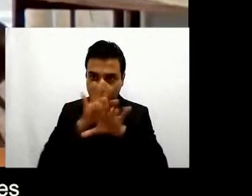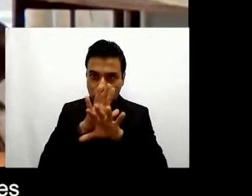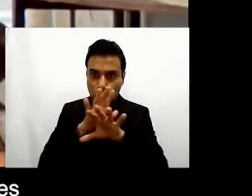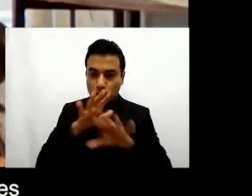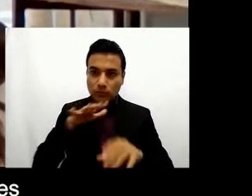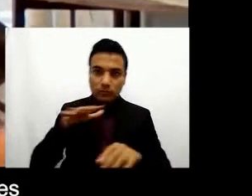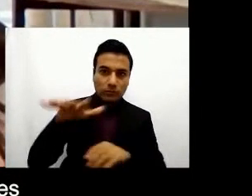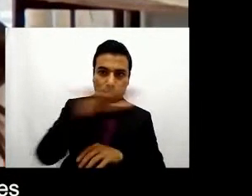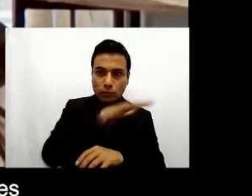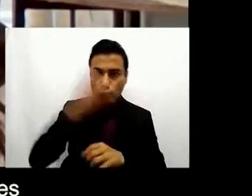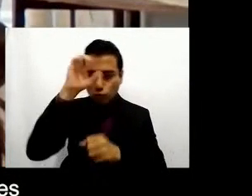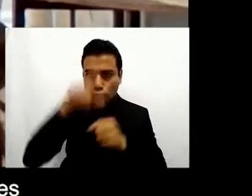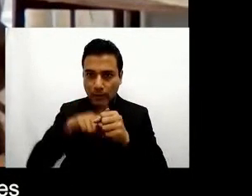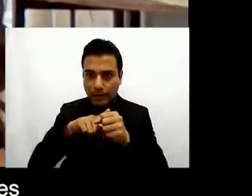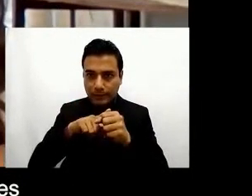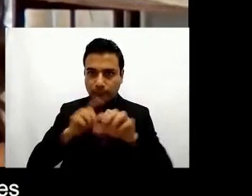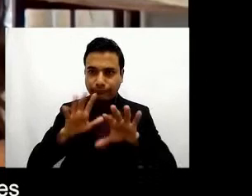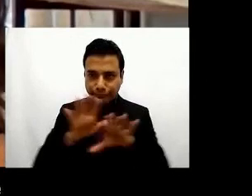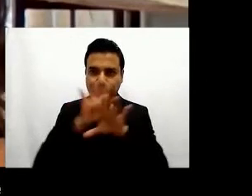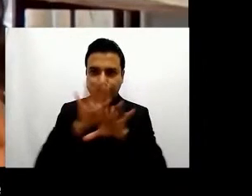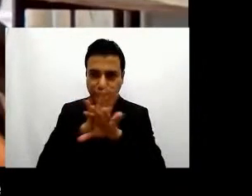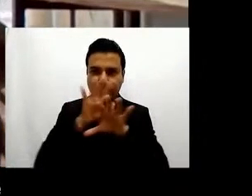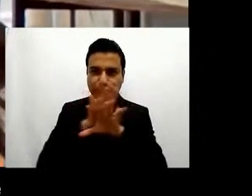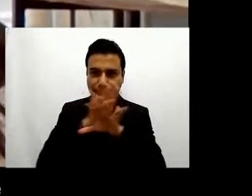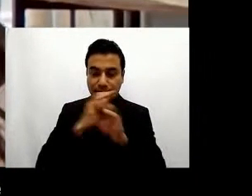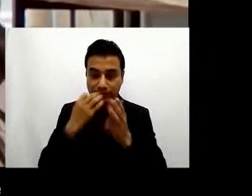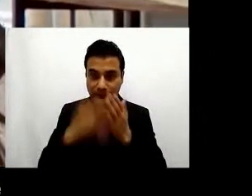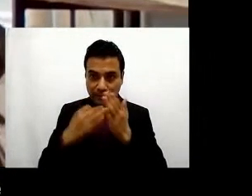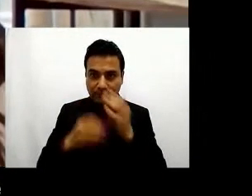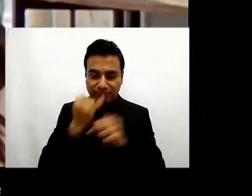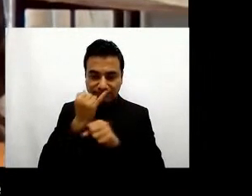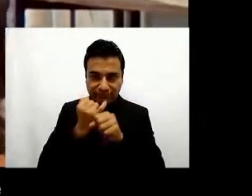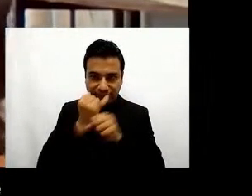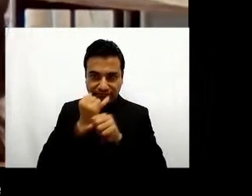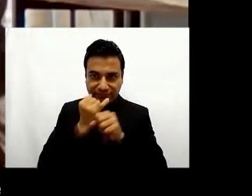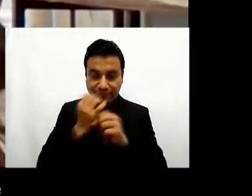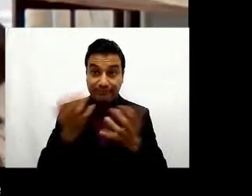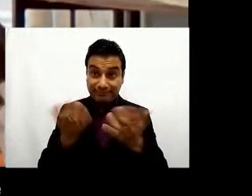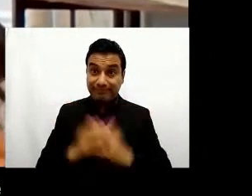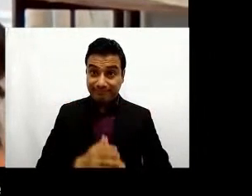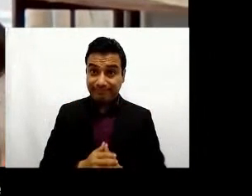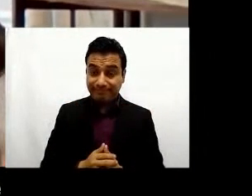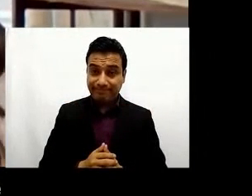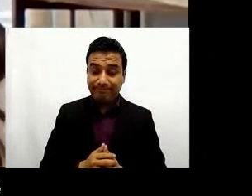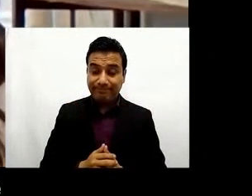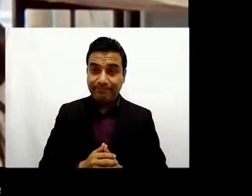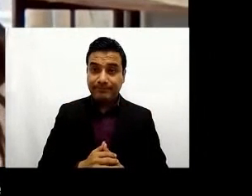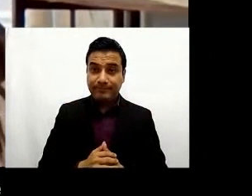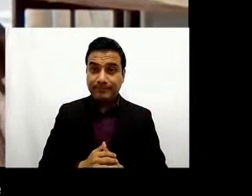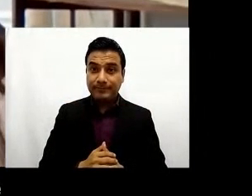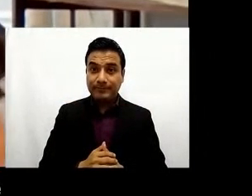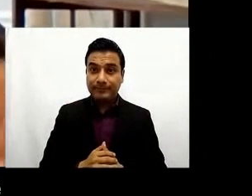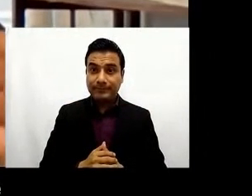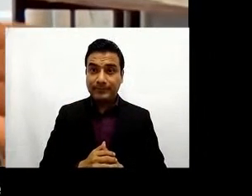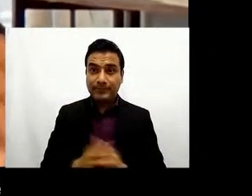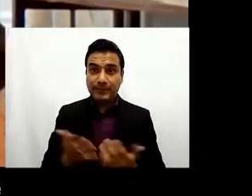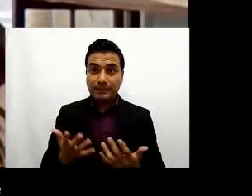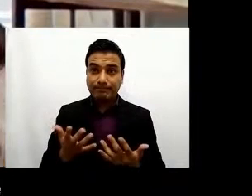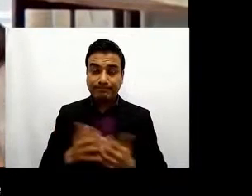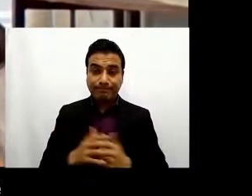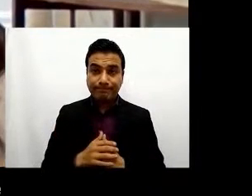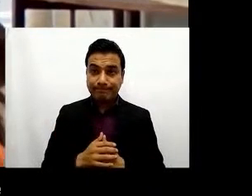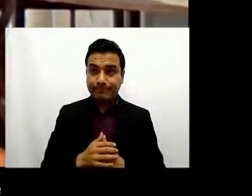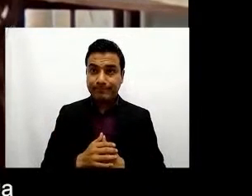están suscitándose en esta contemporaneidad y que son parte del contexto en donde se